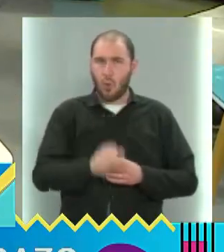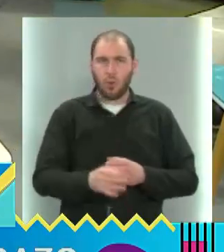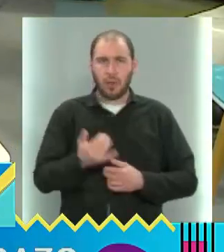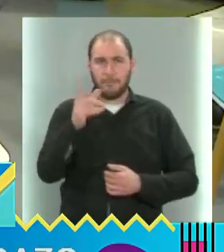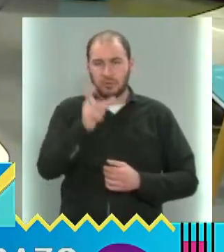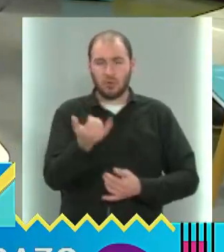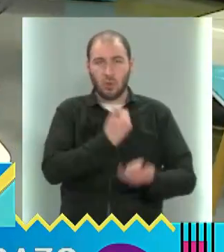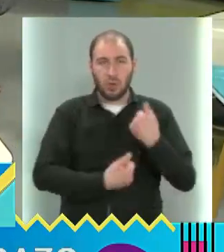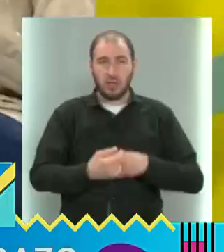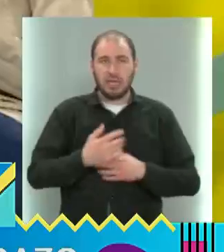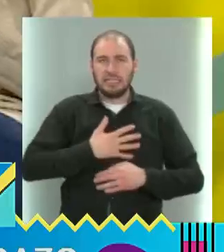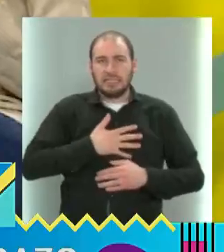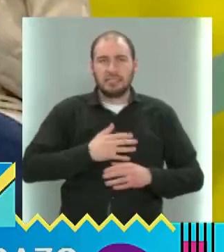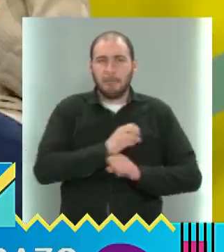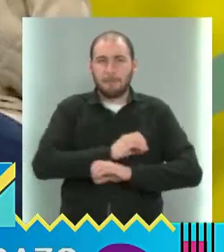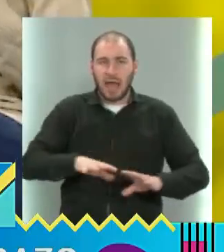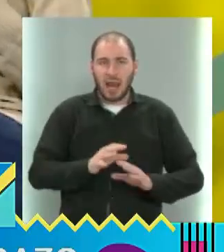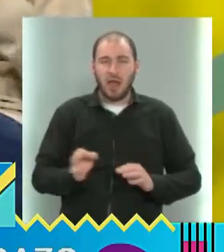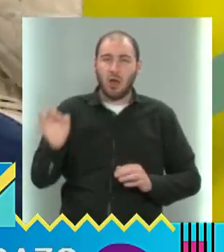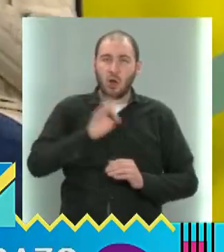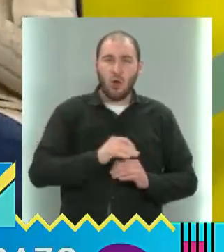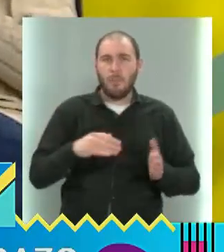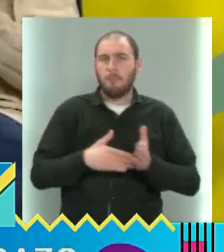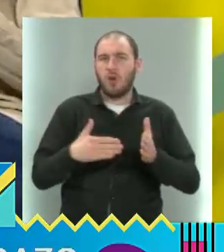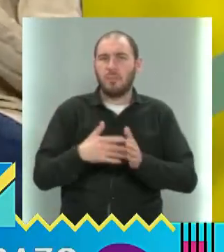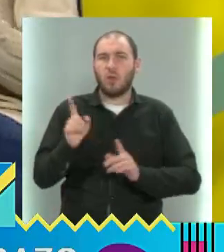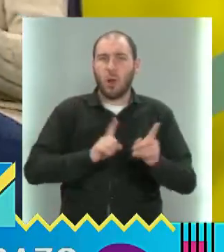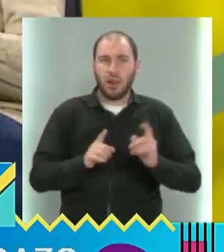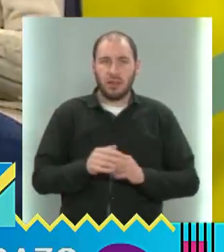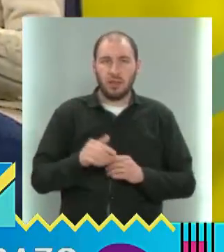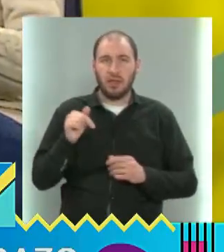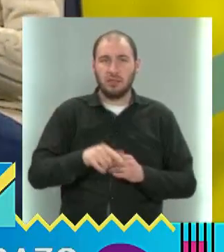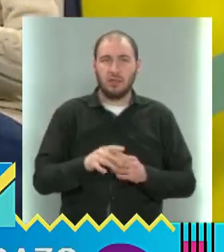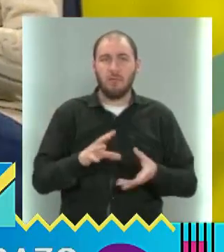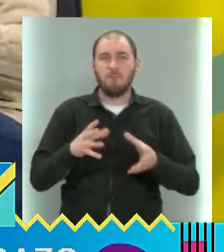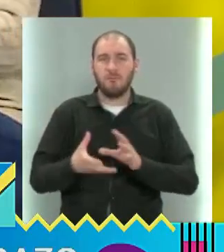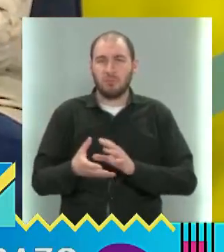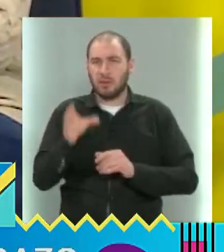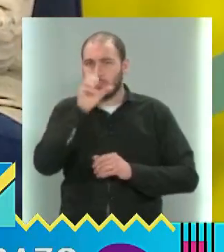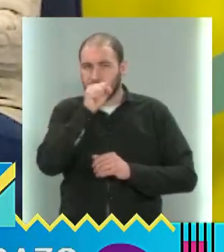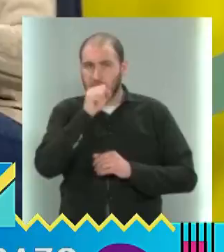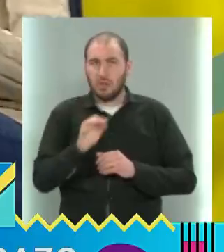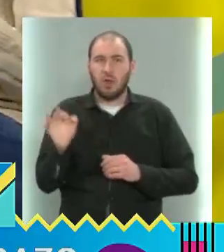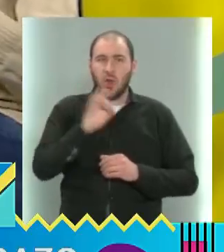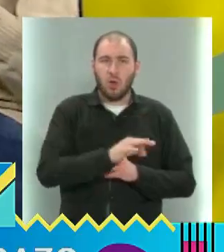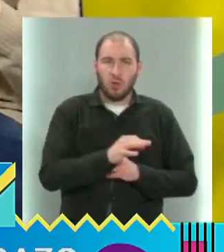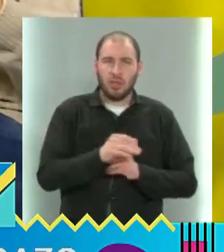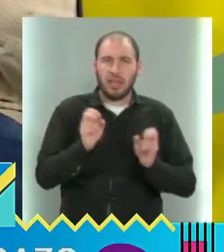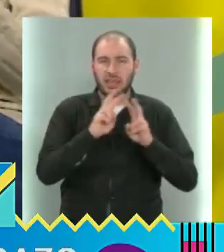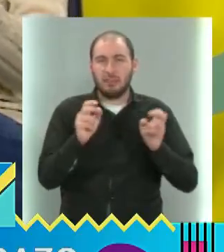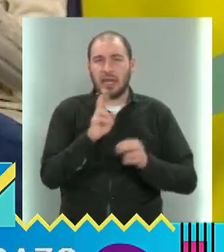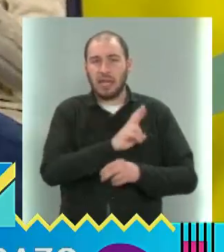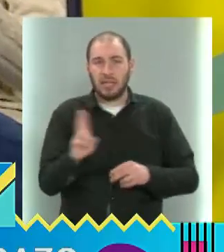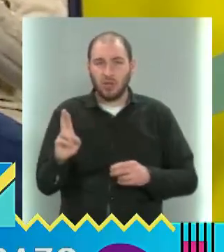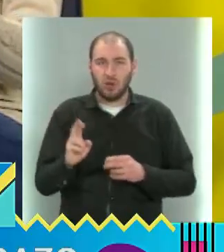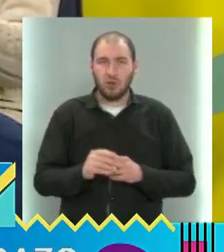una persona que se sintió mal o que su mayor dificultad fue hacerlo clandestino o que tuviera que ver la